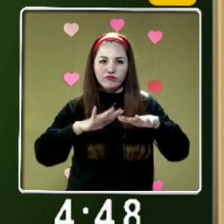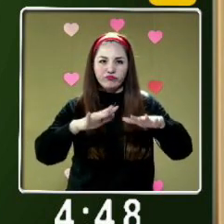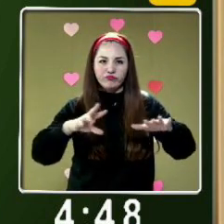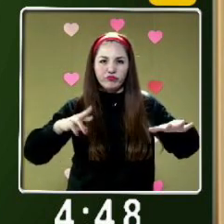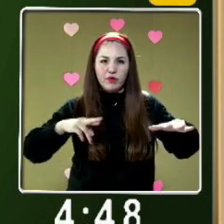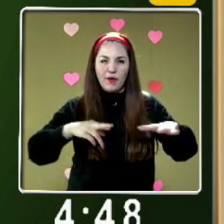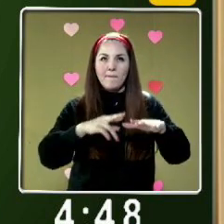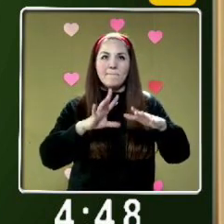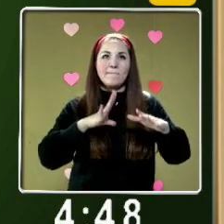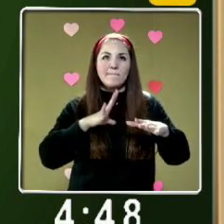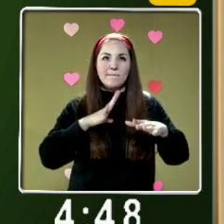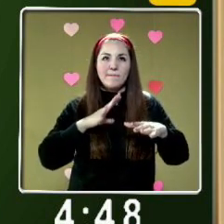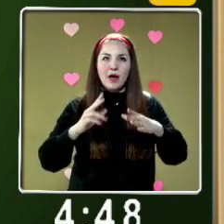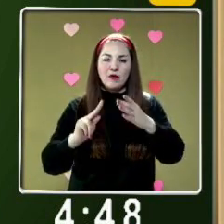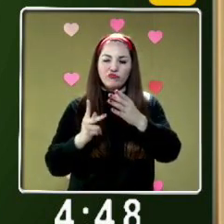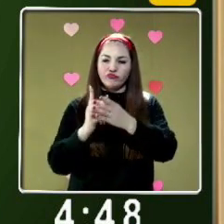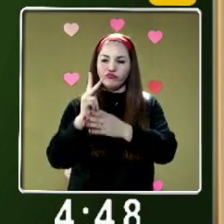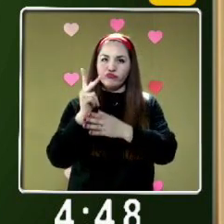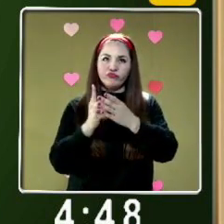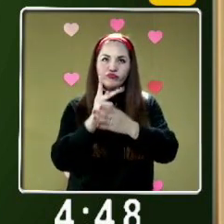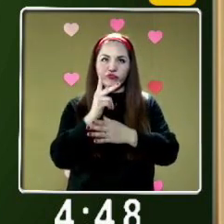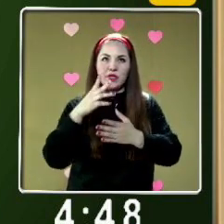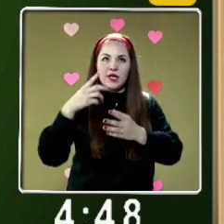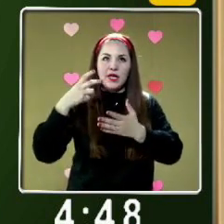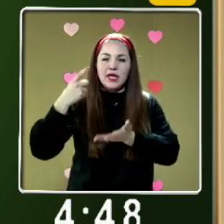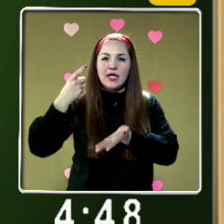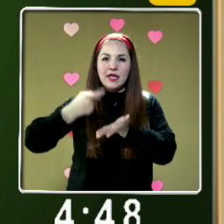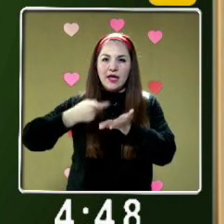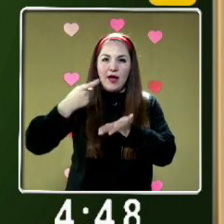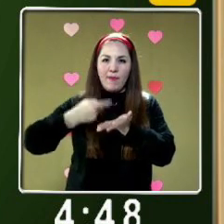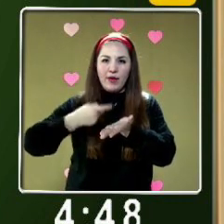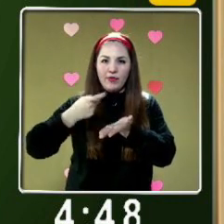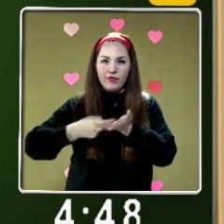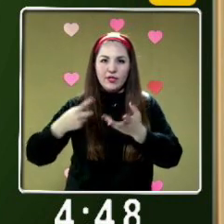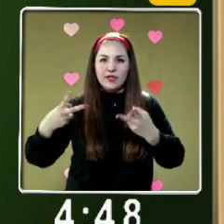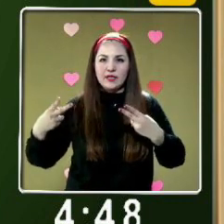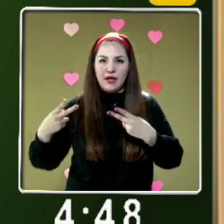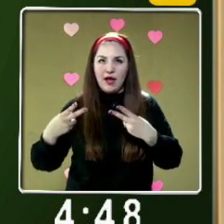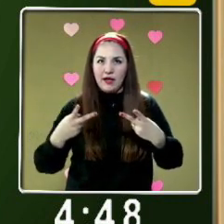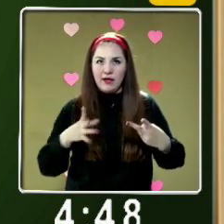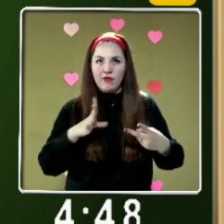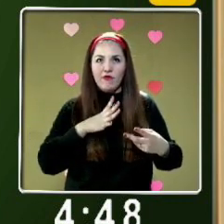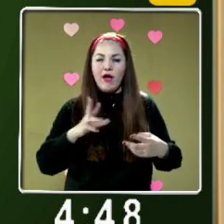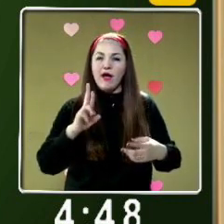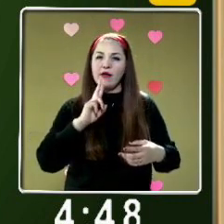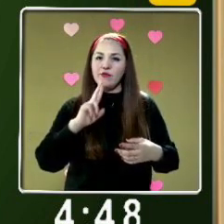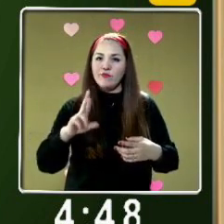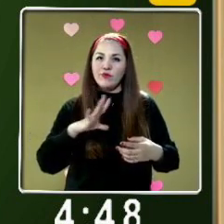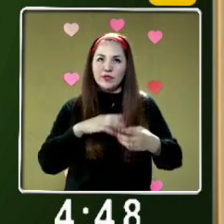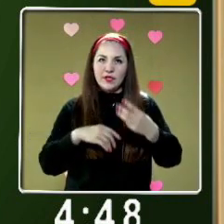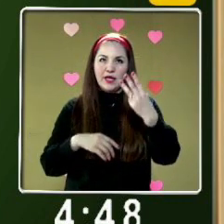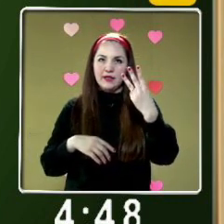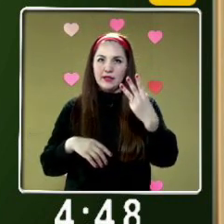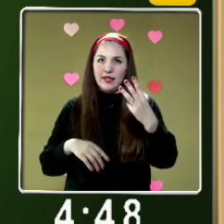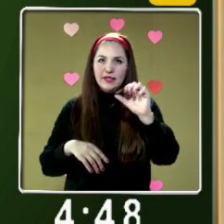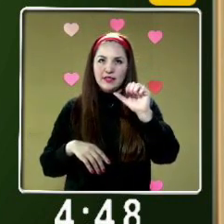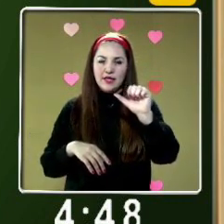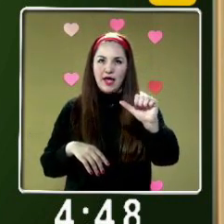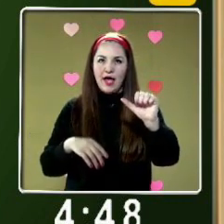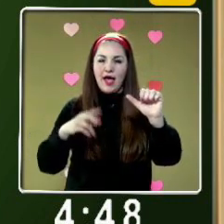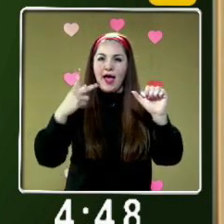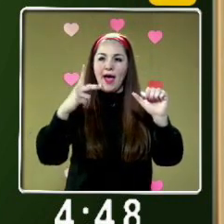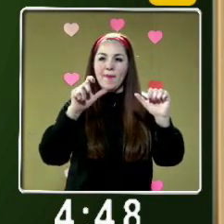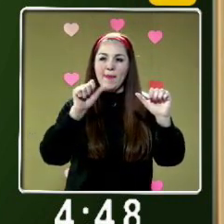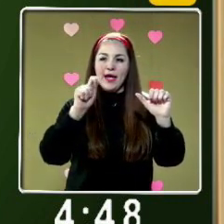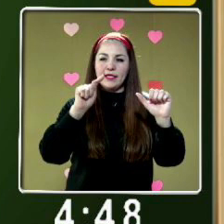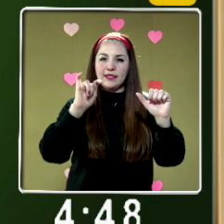de árboles que crecen en el agua, y camarones y cangrejos. Y para ello tenemos tres respuestas. Tenemos A, que es